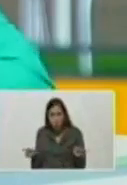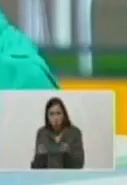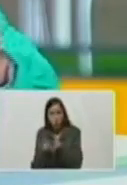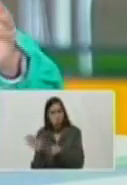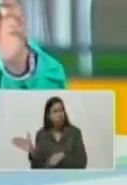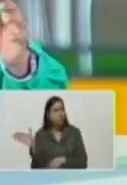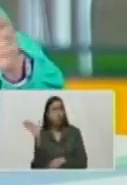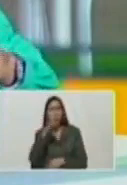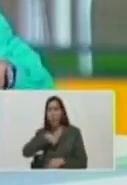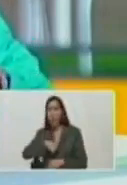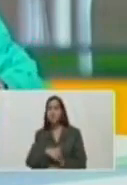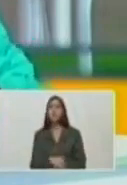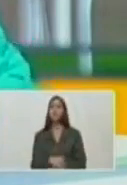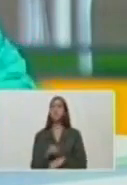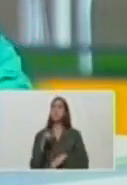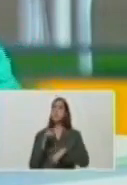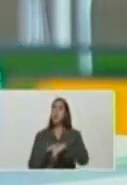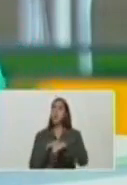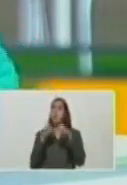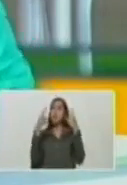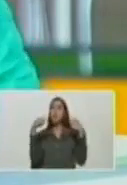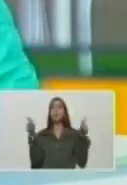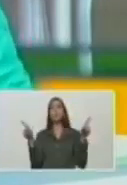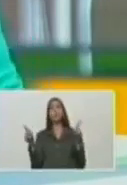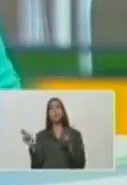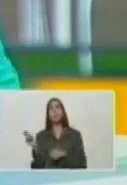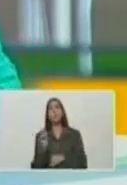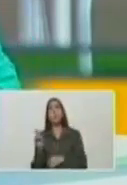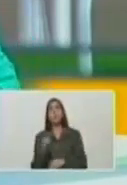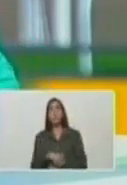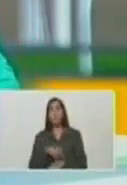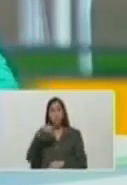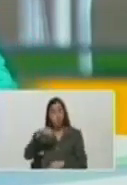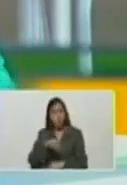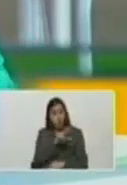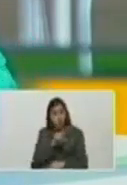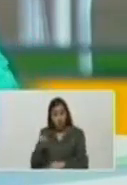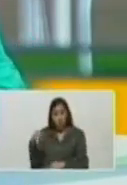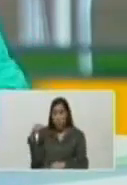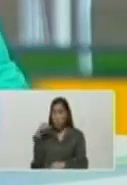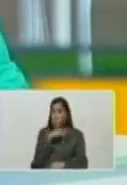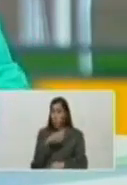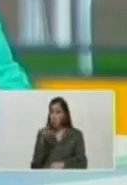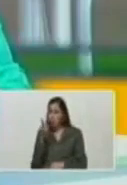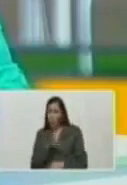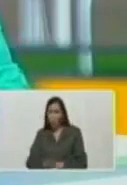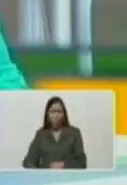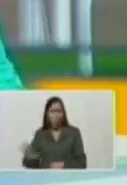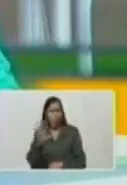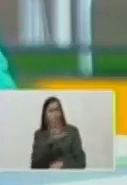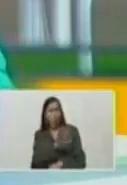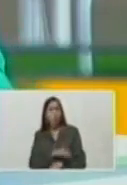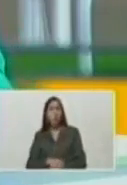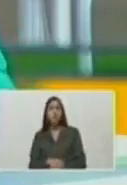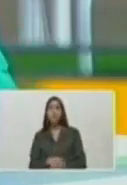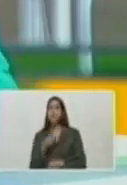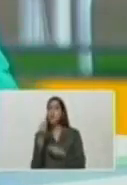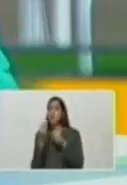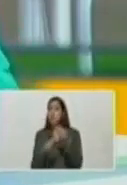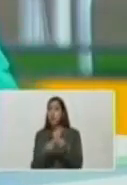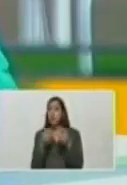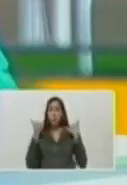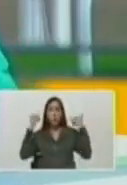jamás. Tiempos de cumpleaños, y hoy 31 de octubre en toda Venezuela se ha